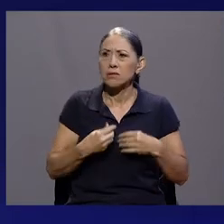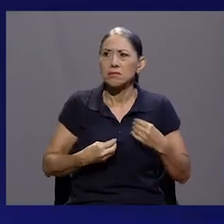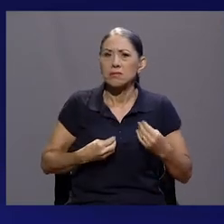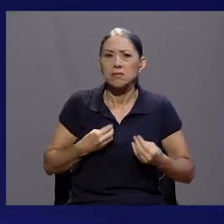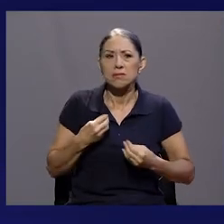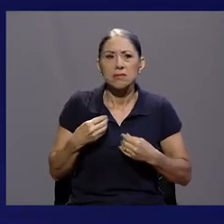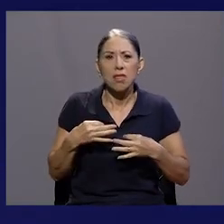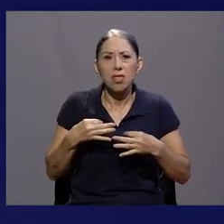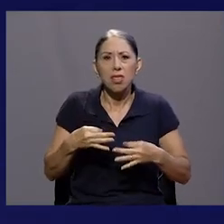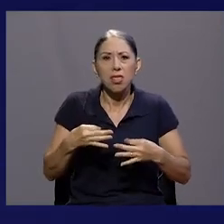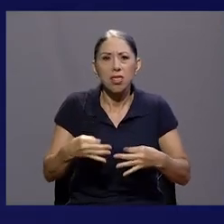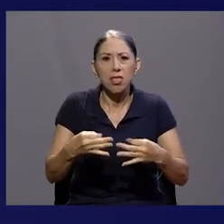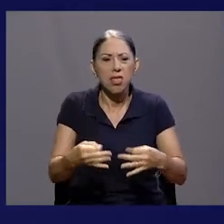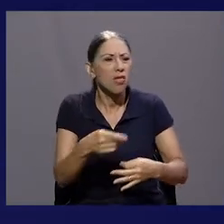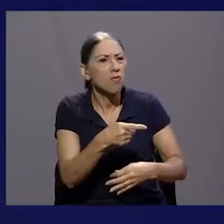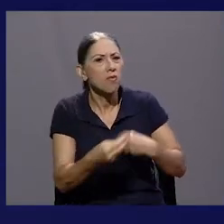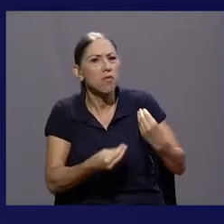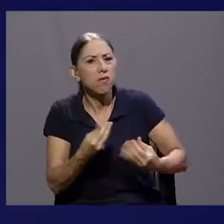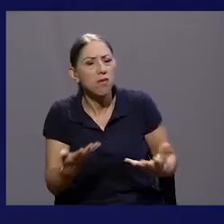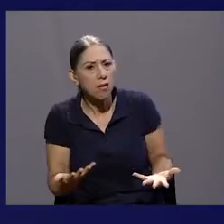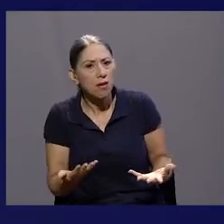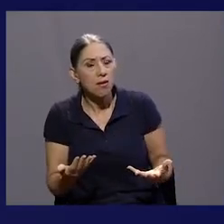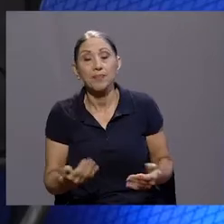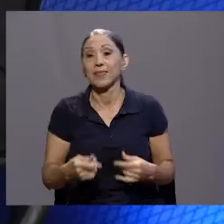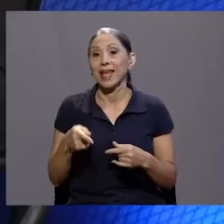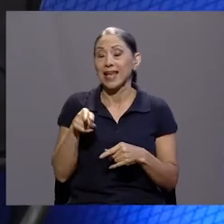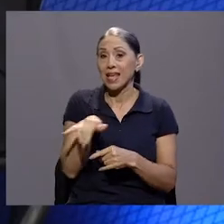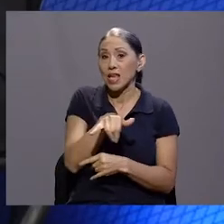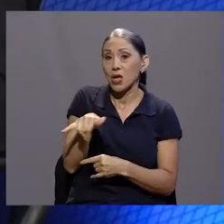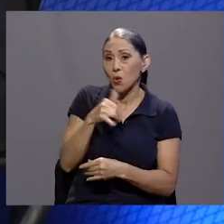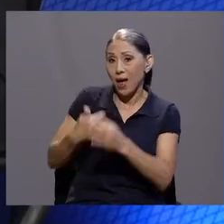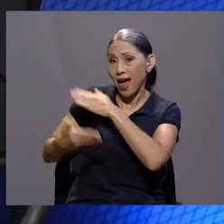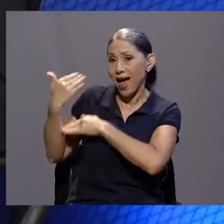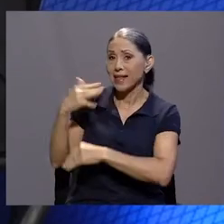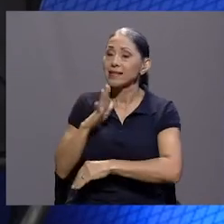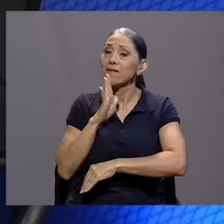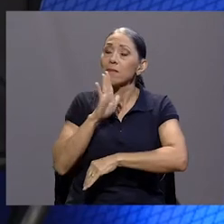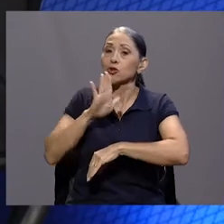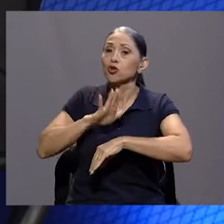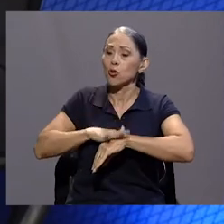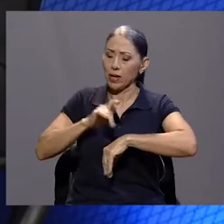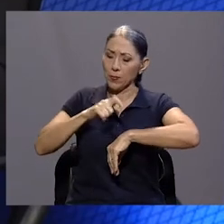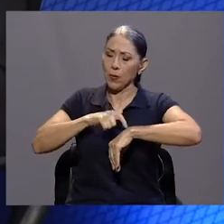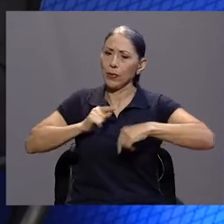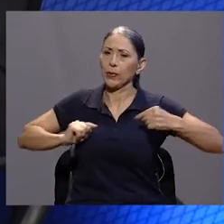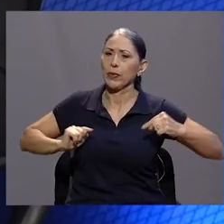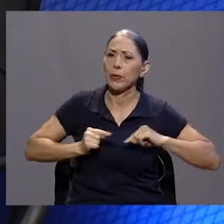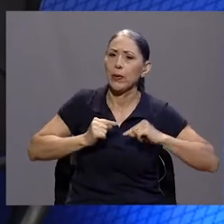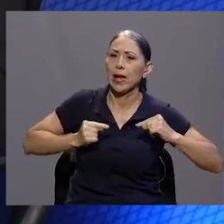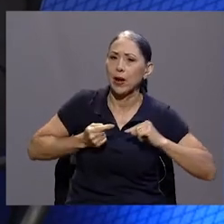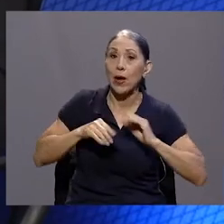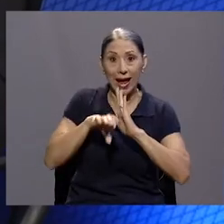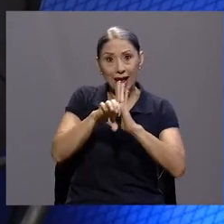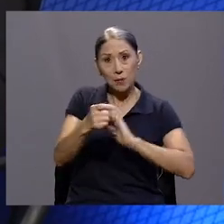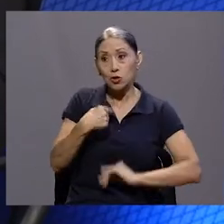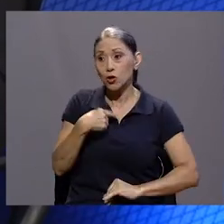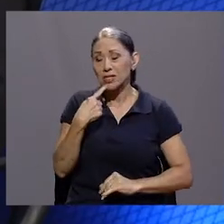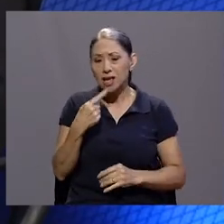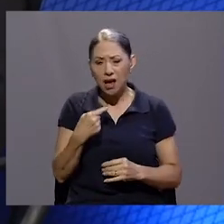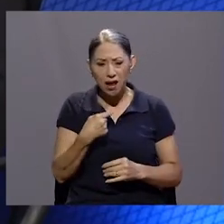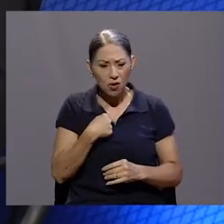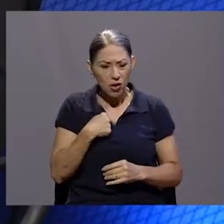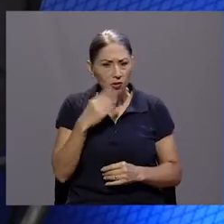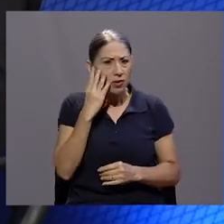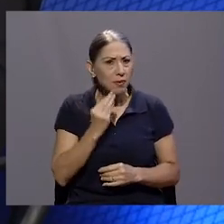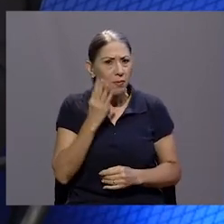dónde nos puede llevar si de la igual manera en que la vez anterior hablábamos del duelo y poder decir mira lo que estoy experimentando es una pérdida es un